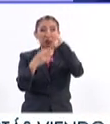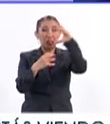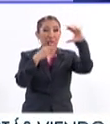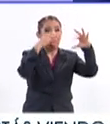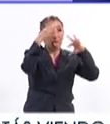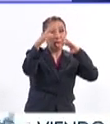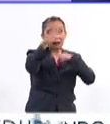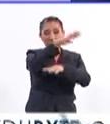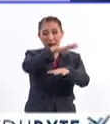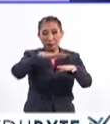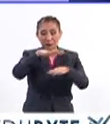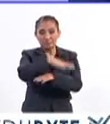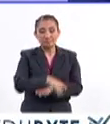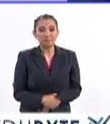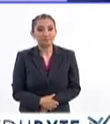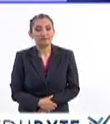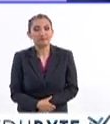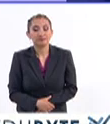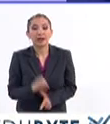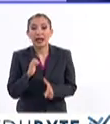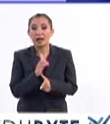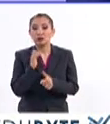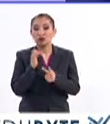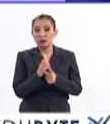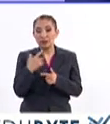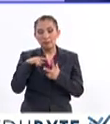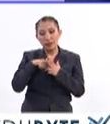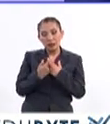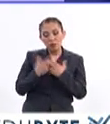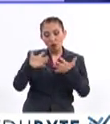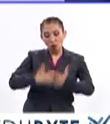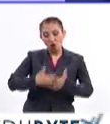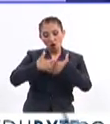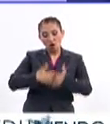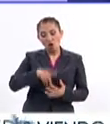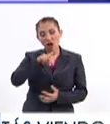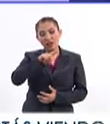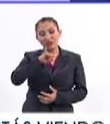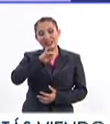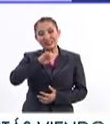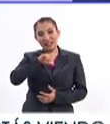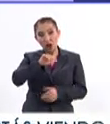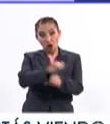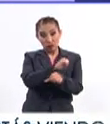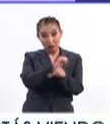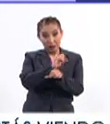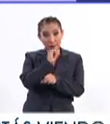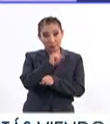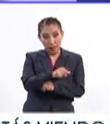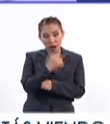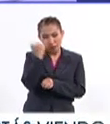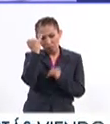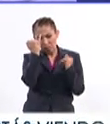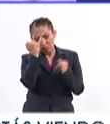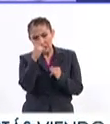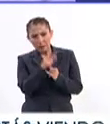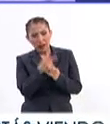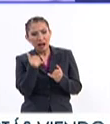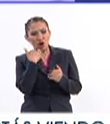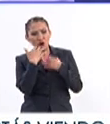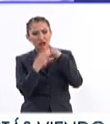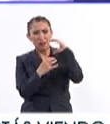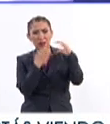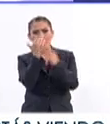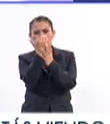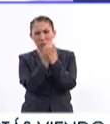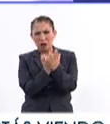contaminantes en nuestro medio atmosférico. En algún momento se empezaron a hacer motores de diésel, incluso coches, en la lógica de que